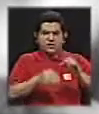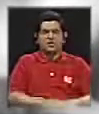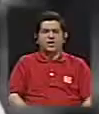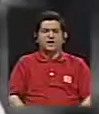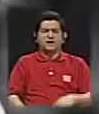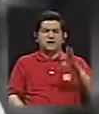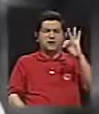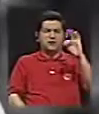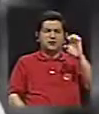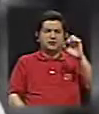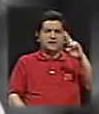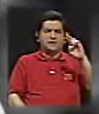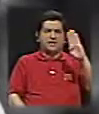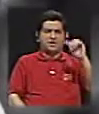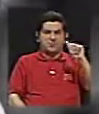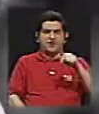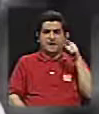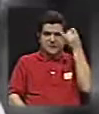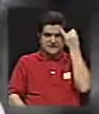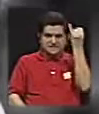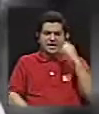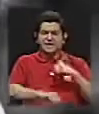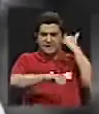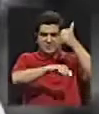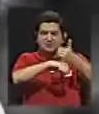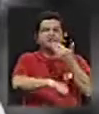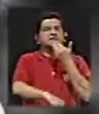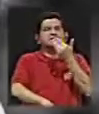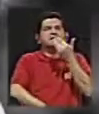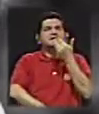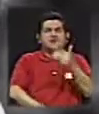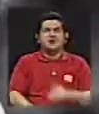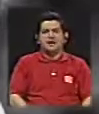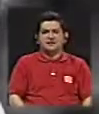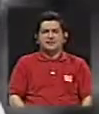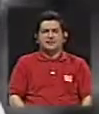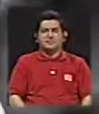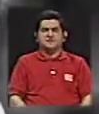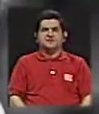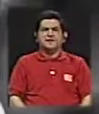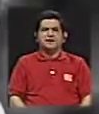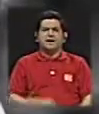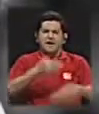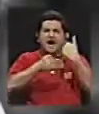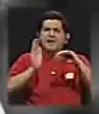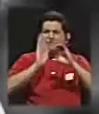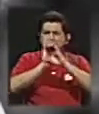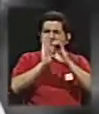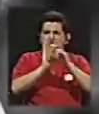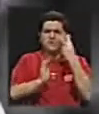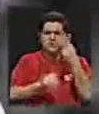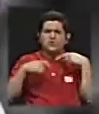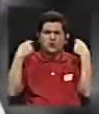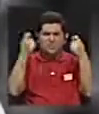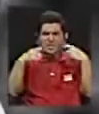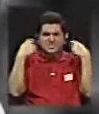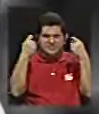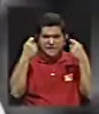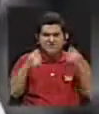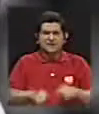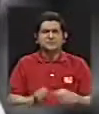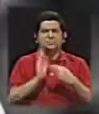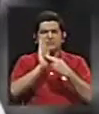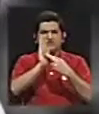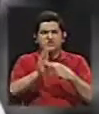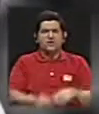Térraba, que fue una iniciativa que se concretó gracias al Consejo de Mayores. Las fotos anteriores donde está en la celebración o la